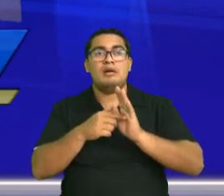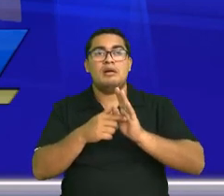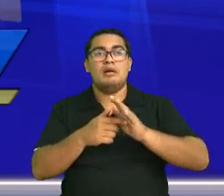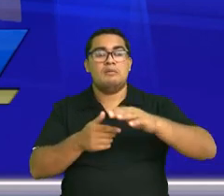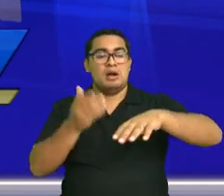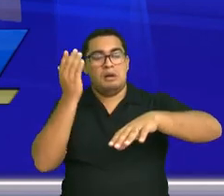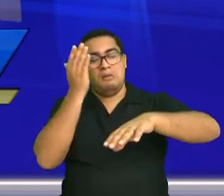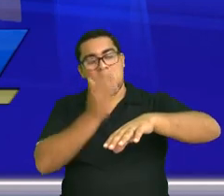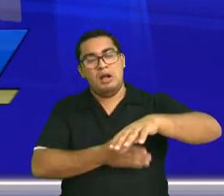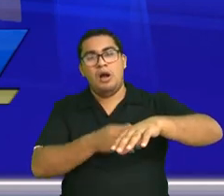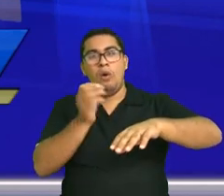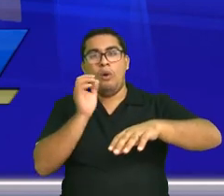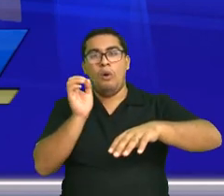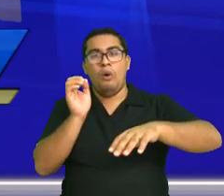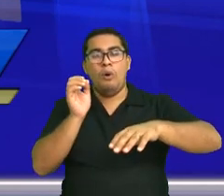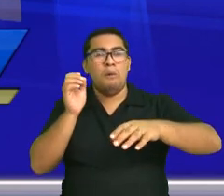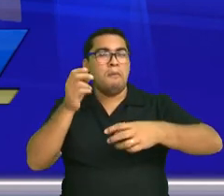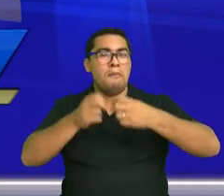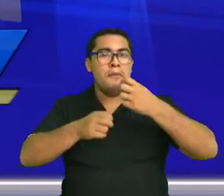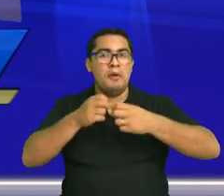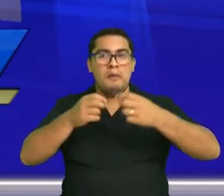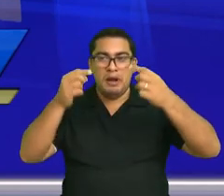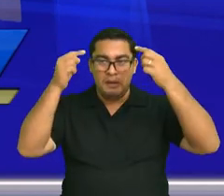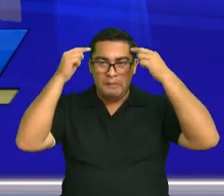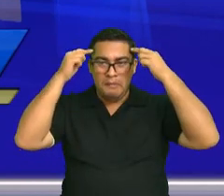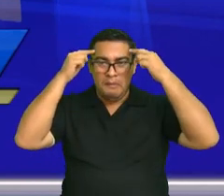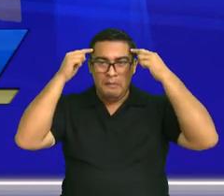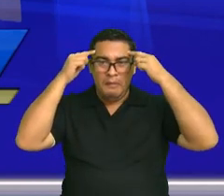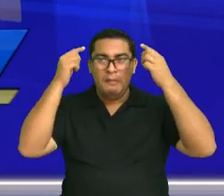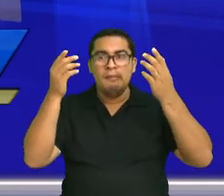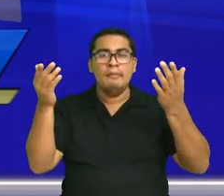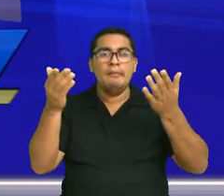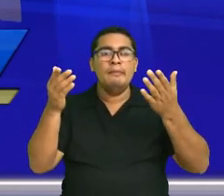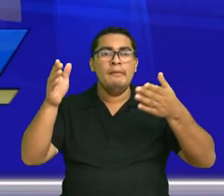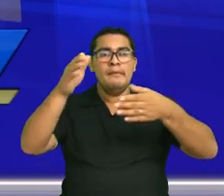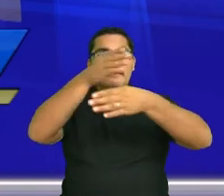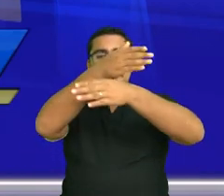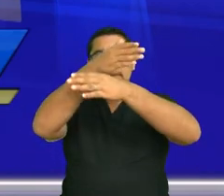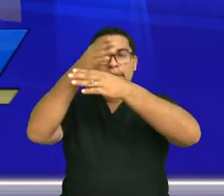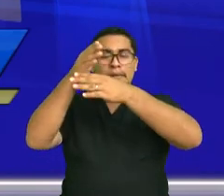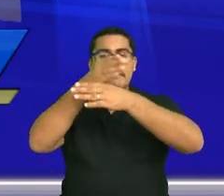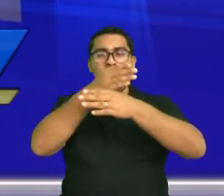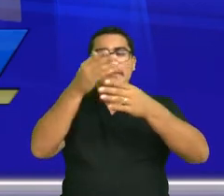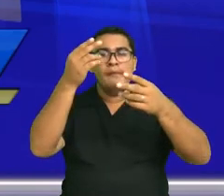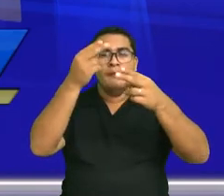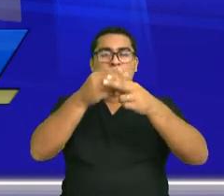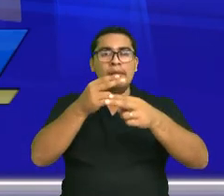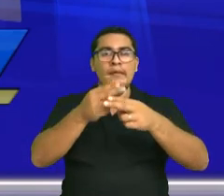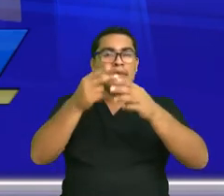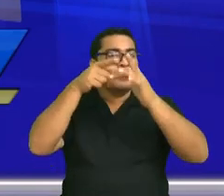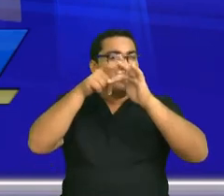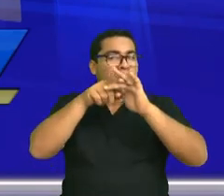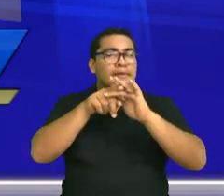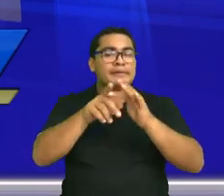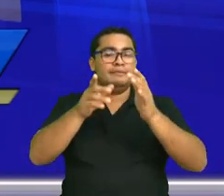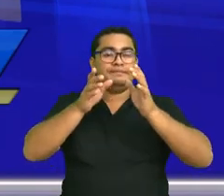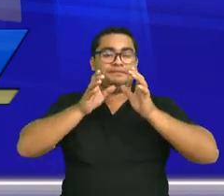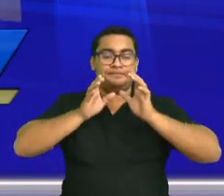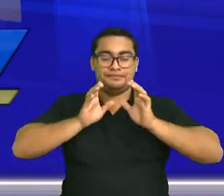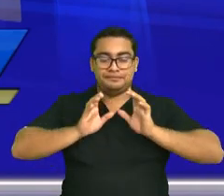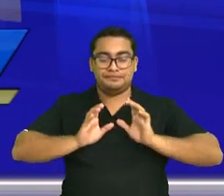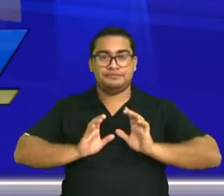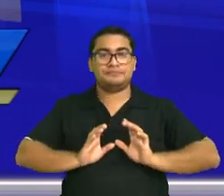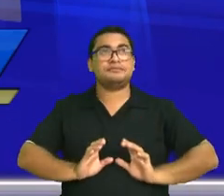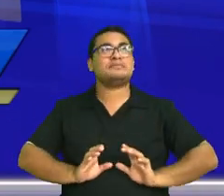tuvieron afectación a nivel neuronal. Exactamente, exactamente, es lo que le llamamos nosotros psicomotor, porque le damos la